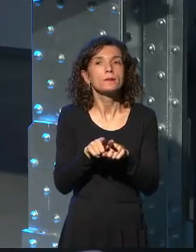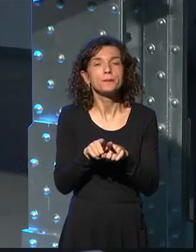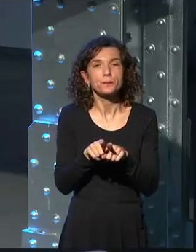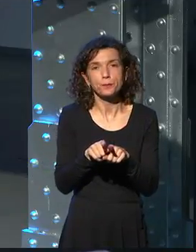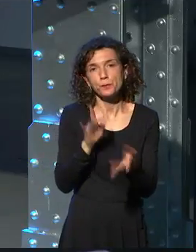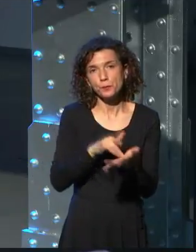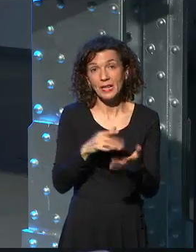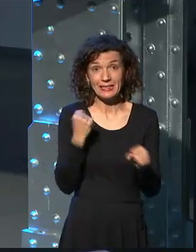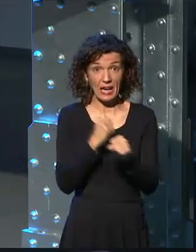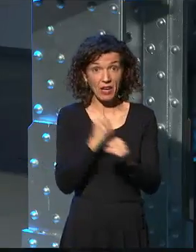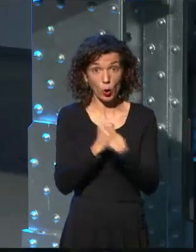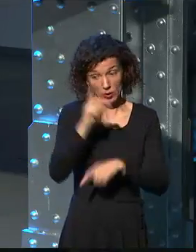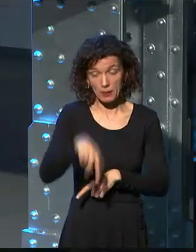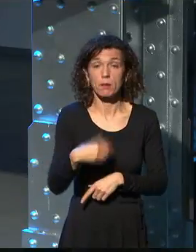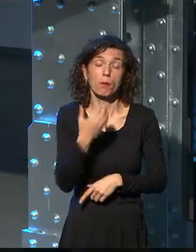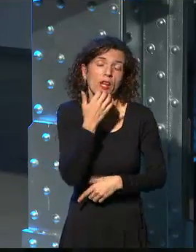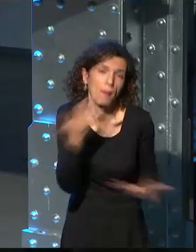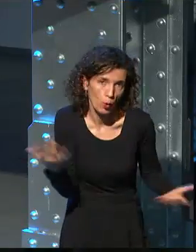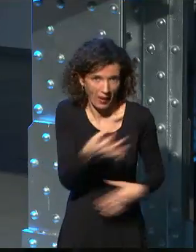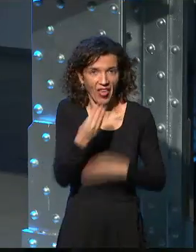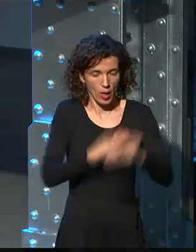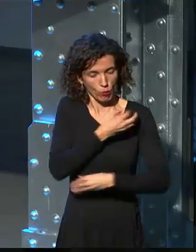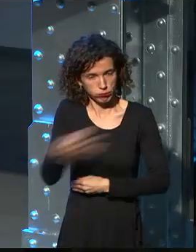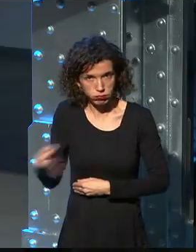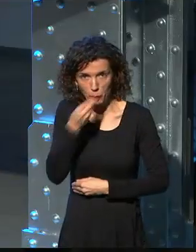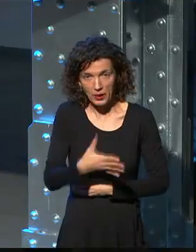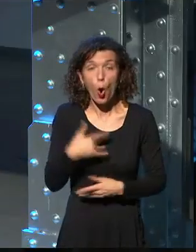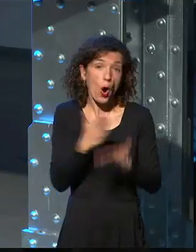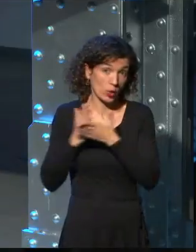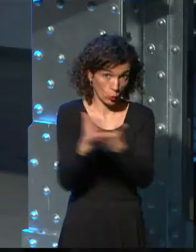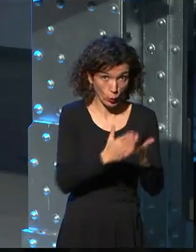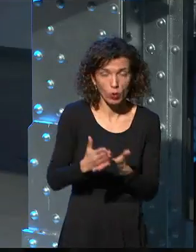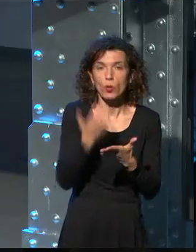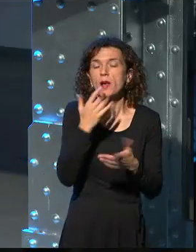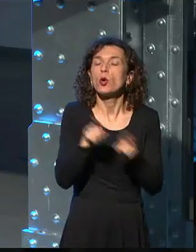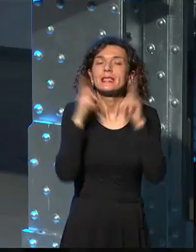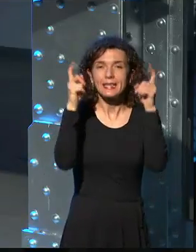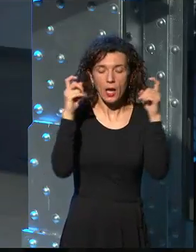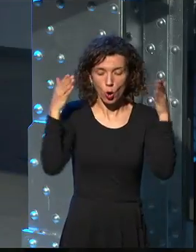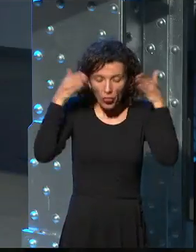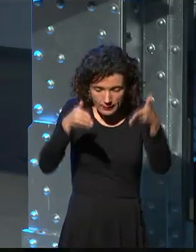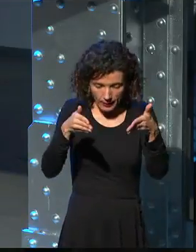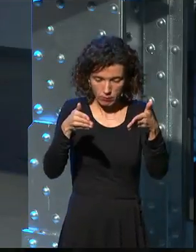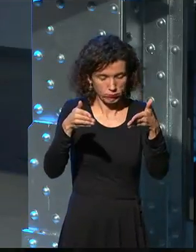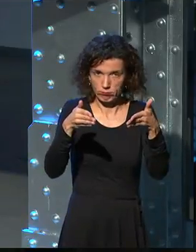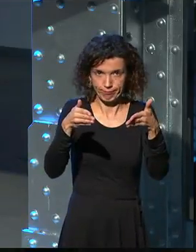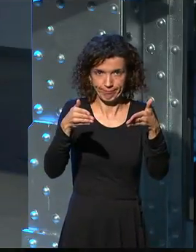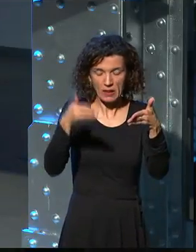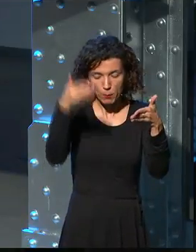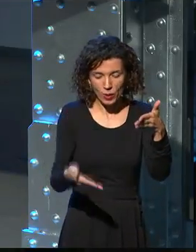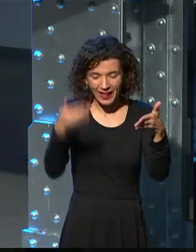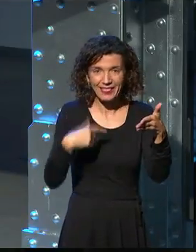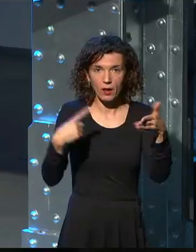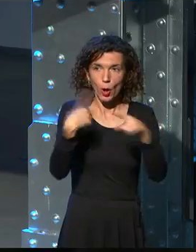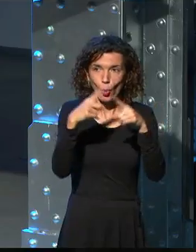nuestro trabajo o nuestros estudios. Si estamos intentando concentrarnos en algo, será importante